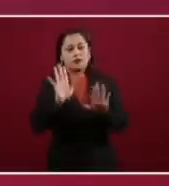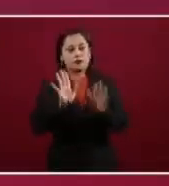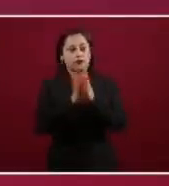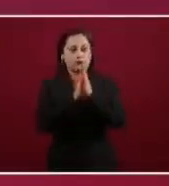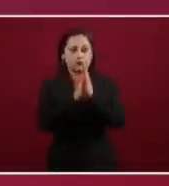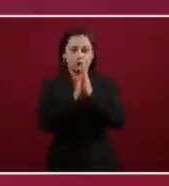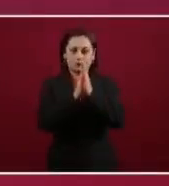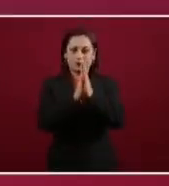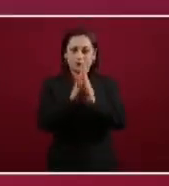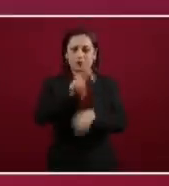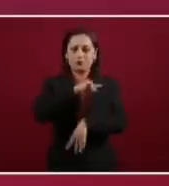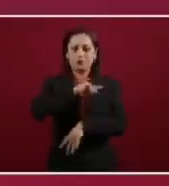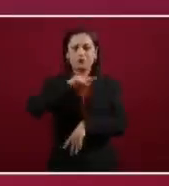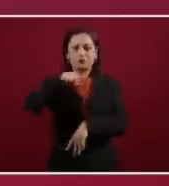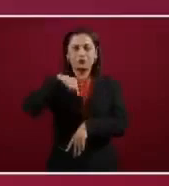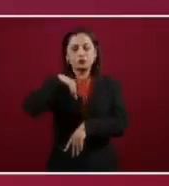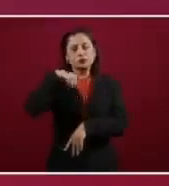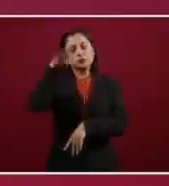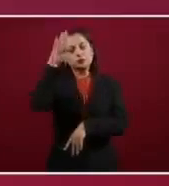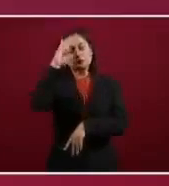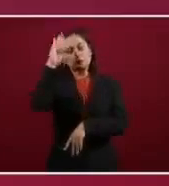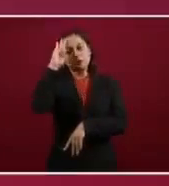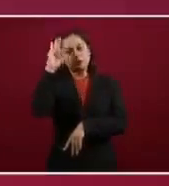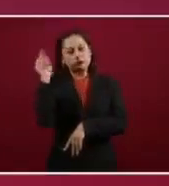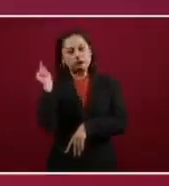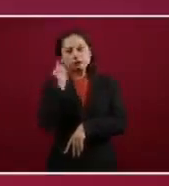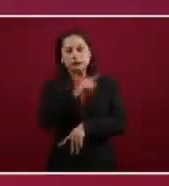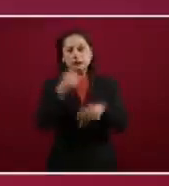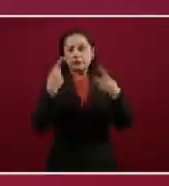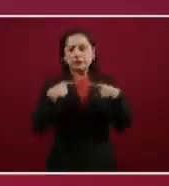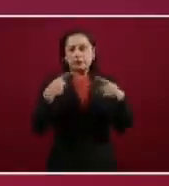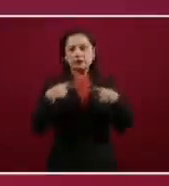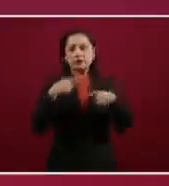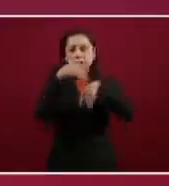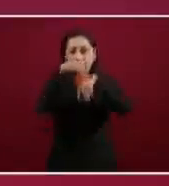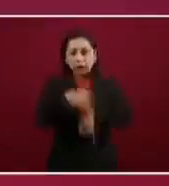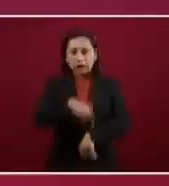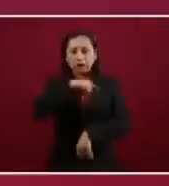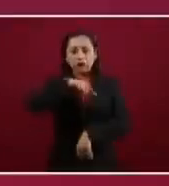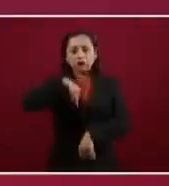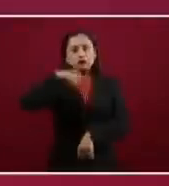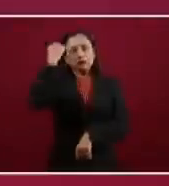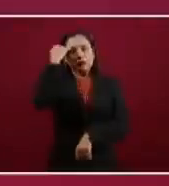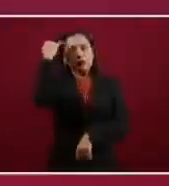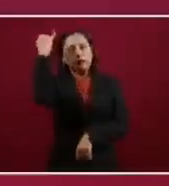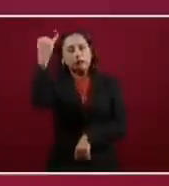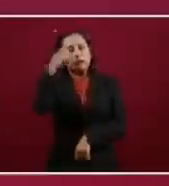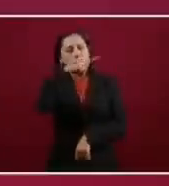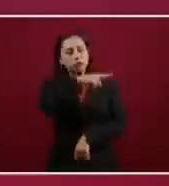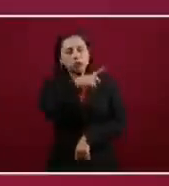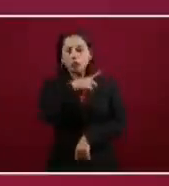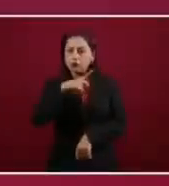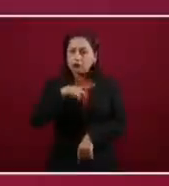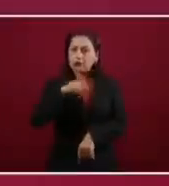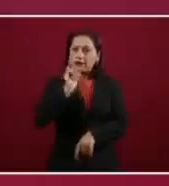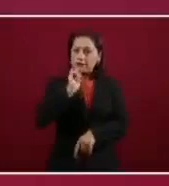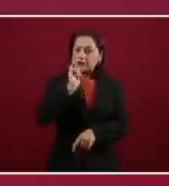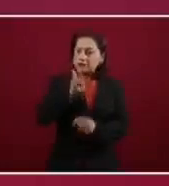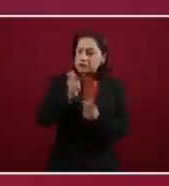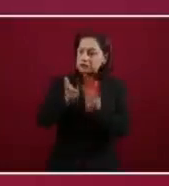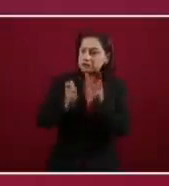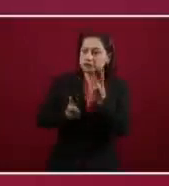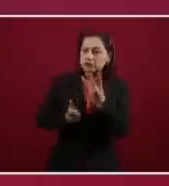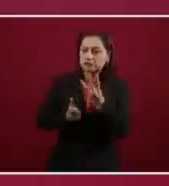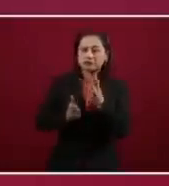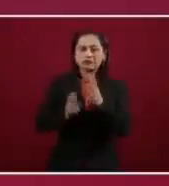que ellos sigan nuestras instrucciones de lo tienes que hacer en este y en esto porque